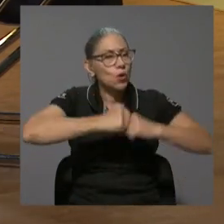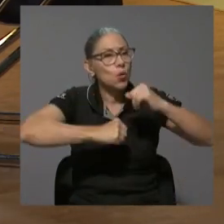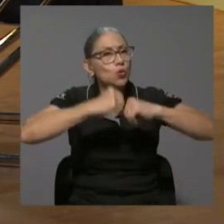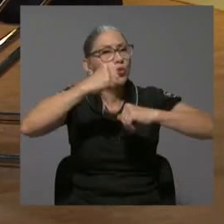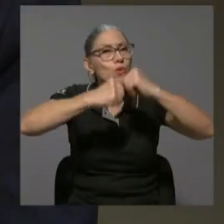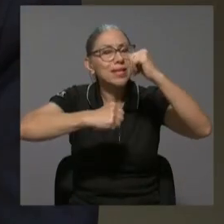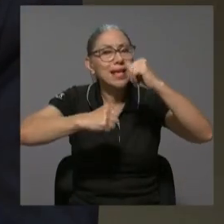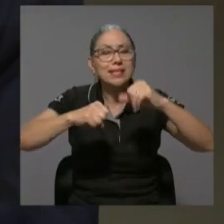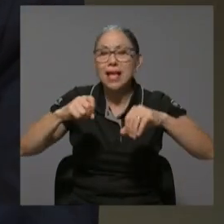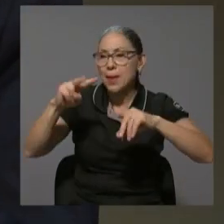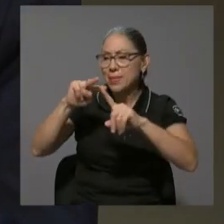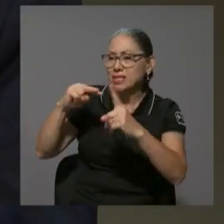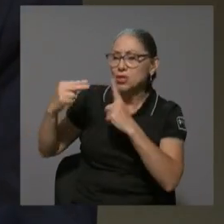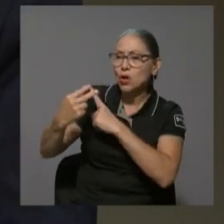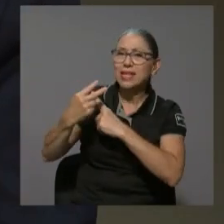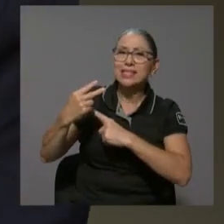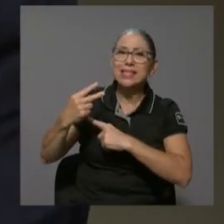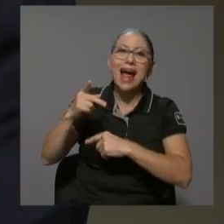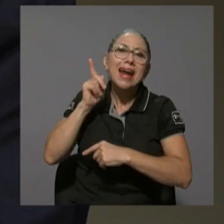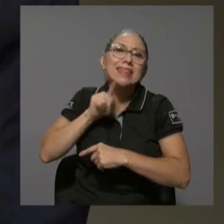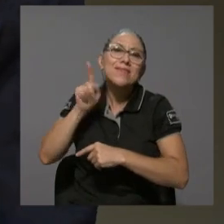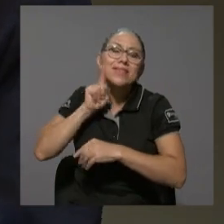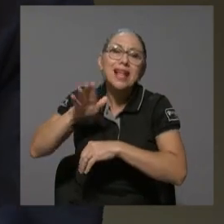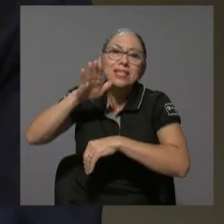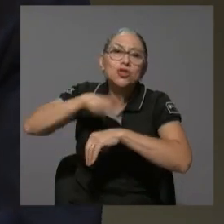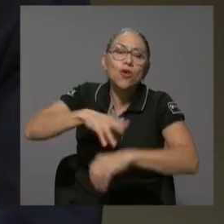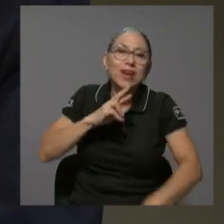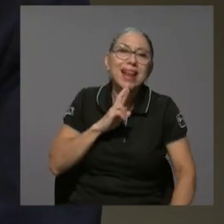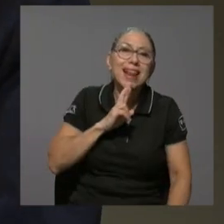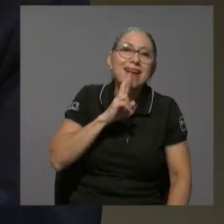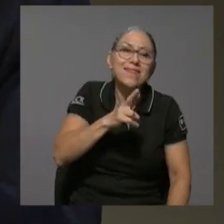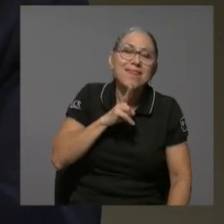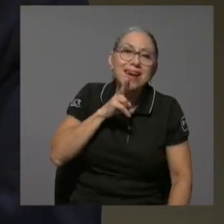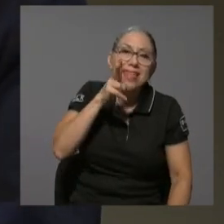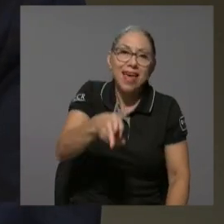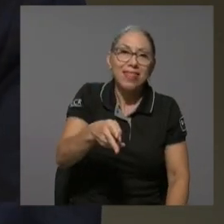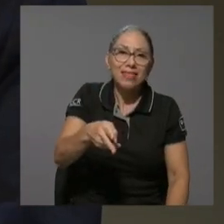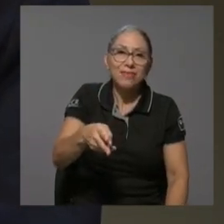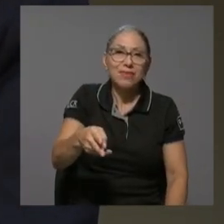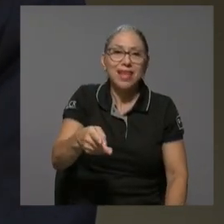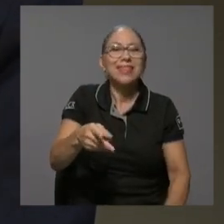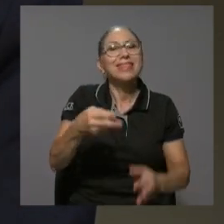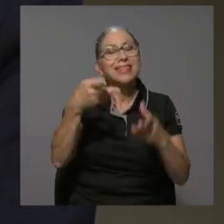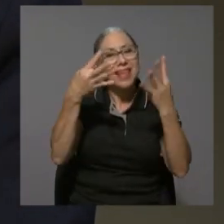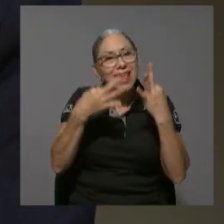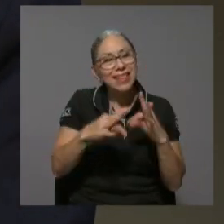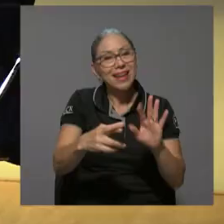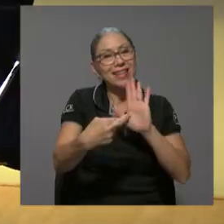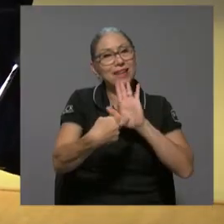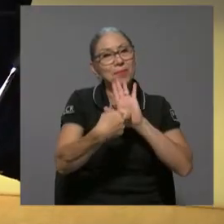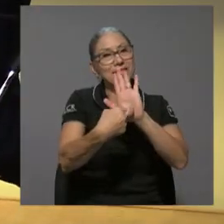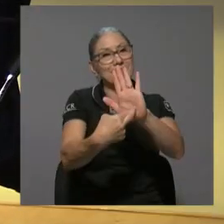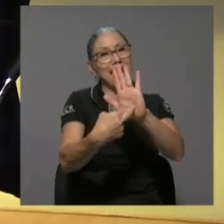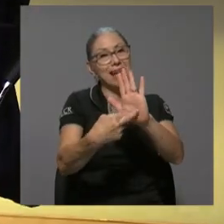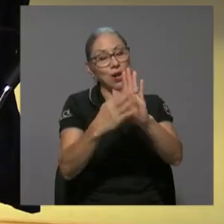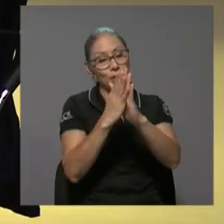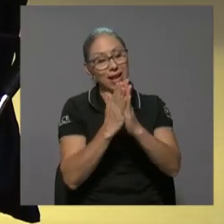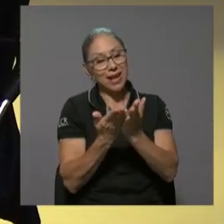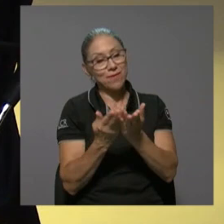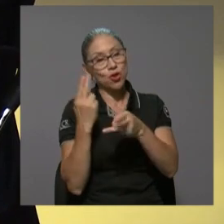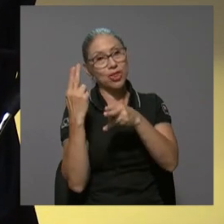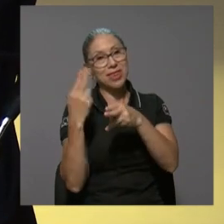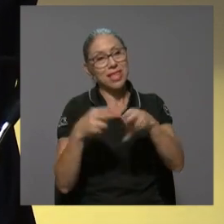realidad. O sea, tratar de presentar lo que yo en el título llamo realidades embusteras. O sea,